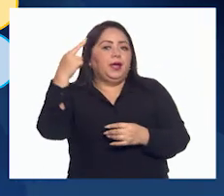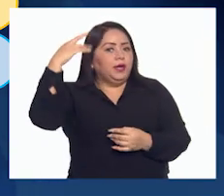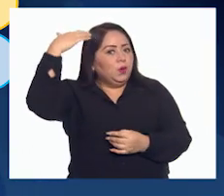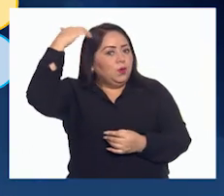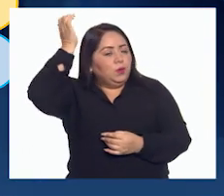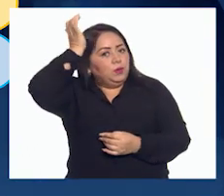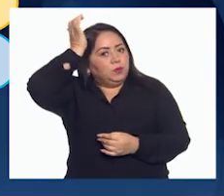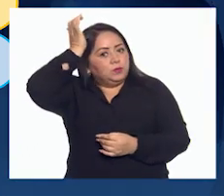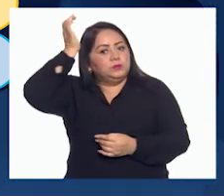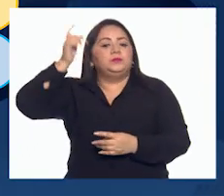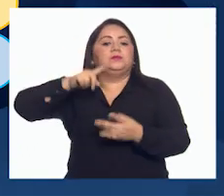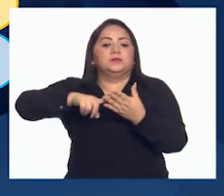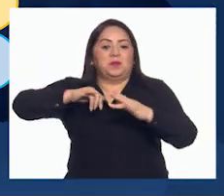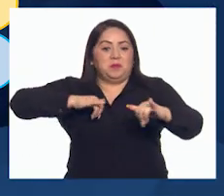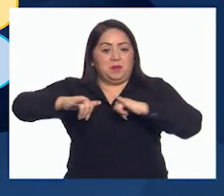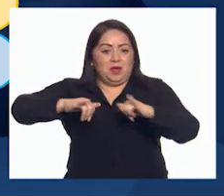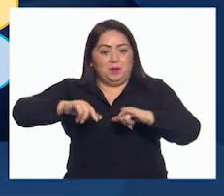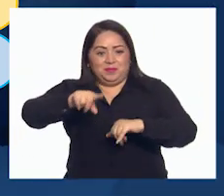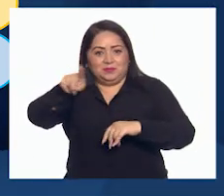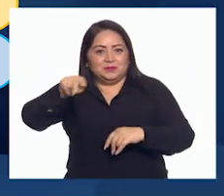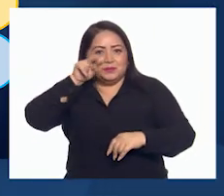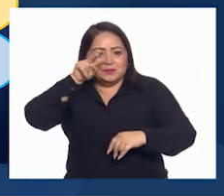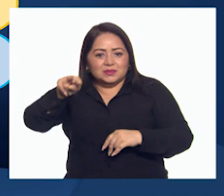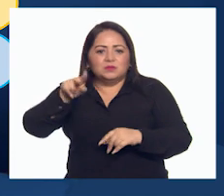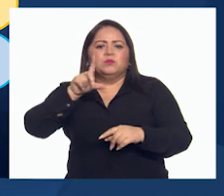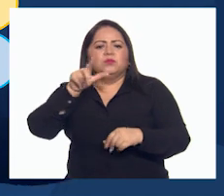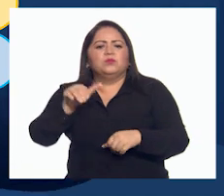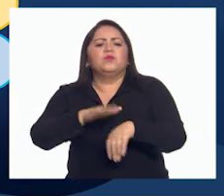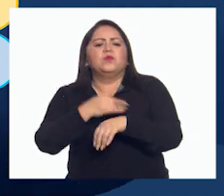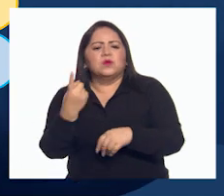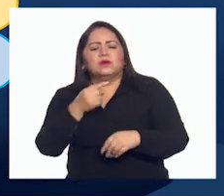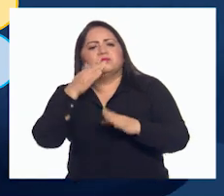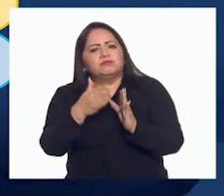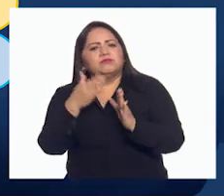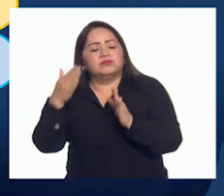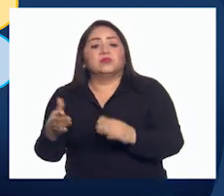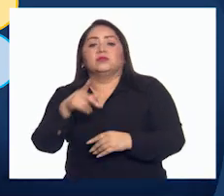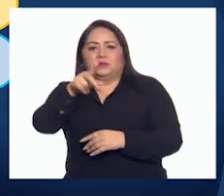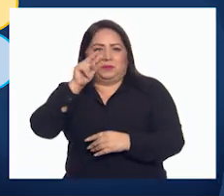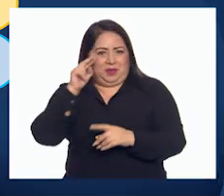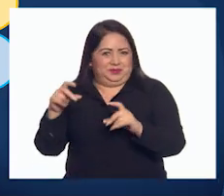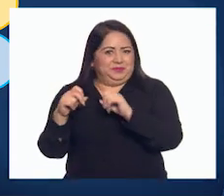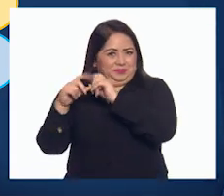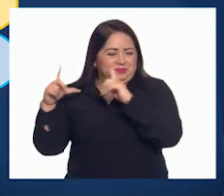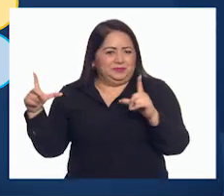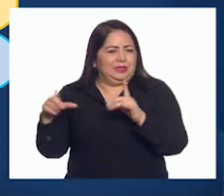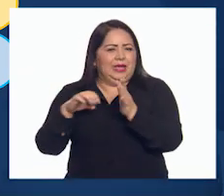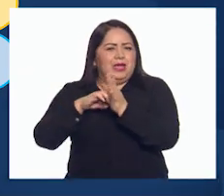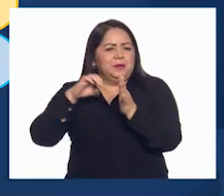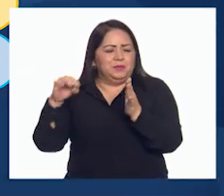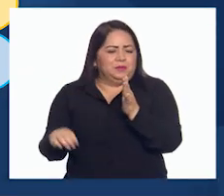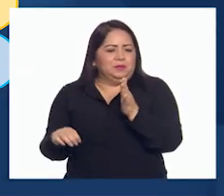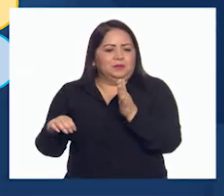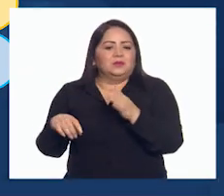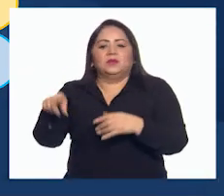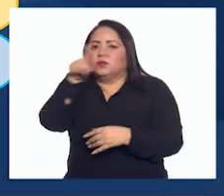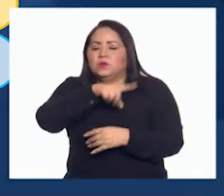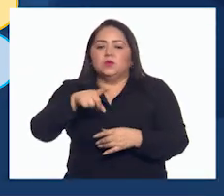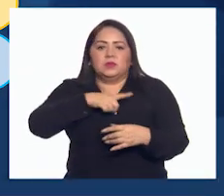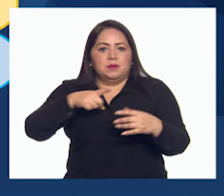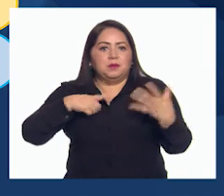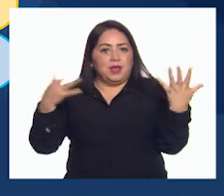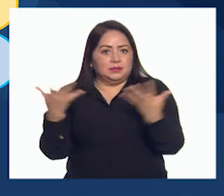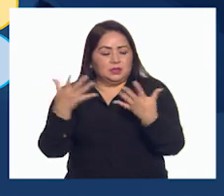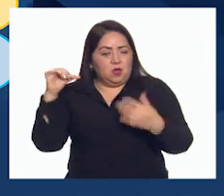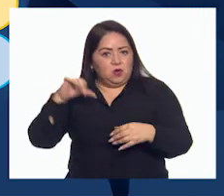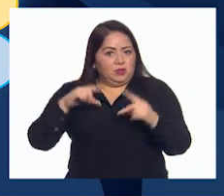los costados de dicho mapa iremos colocando las consecuencias. En pantalla podrán ver el ejemplo del reto que deben realizar el día